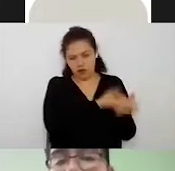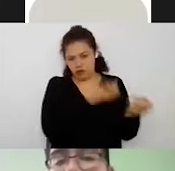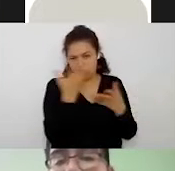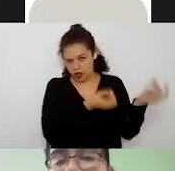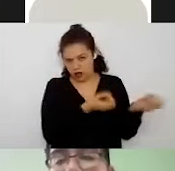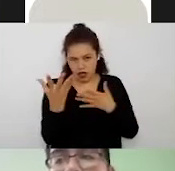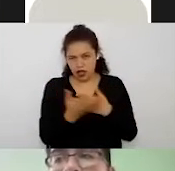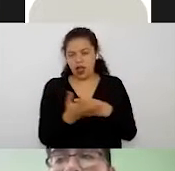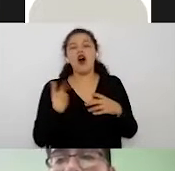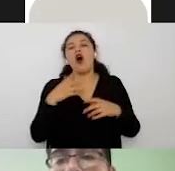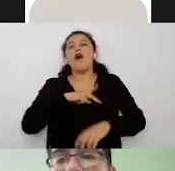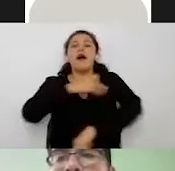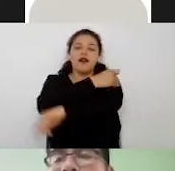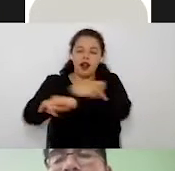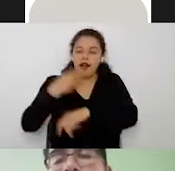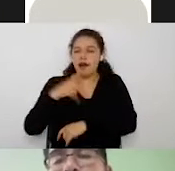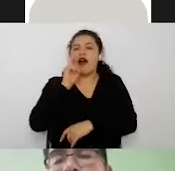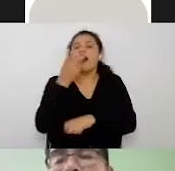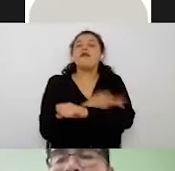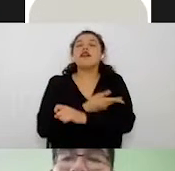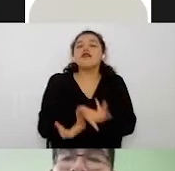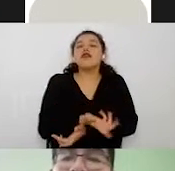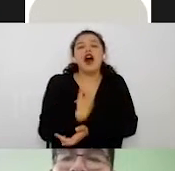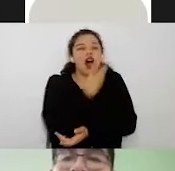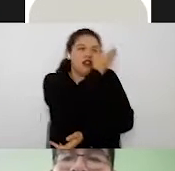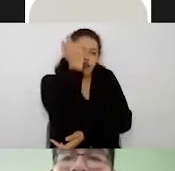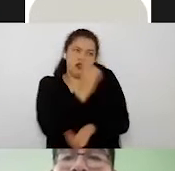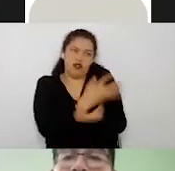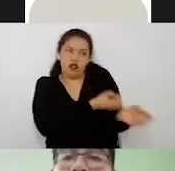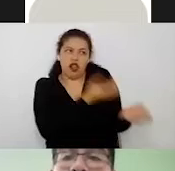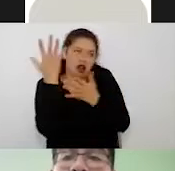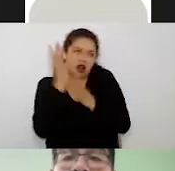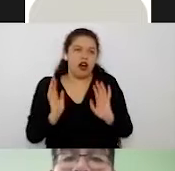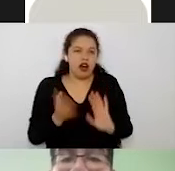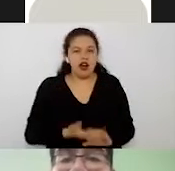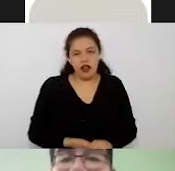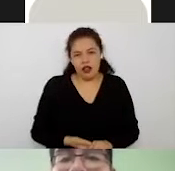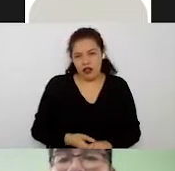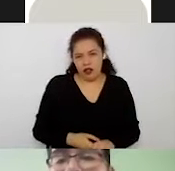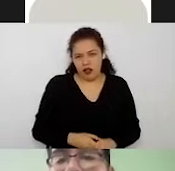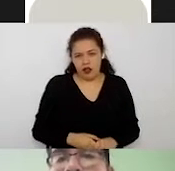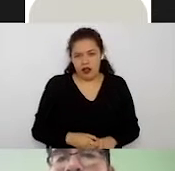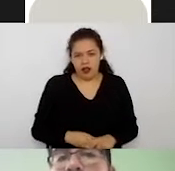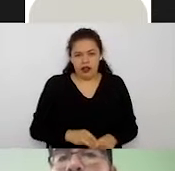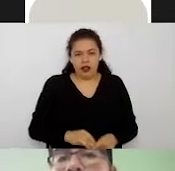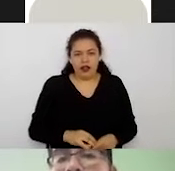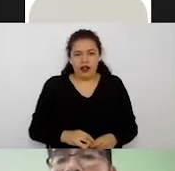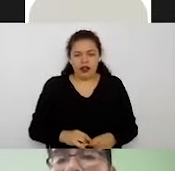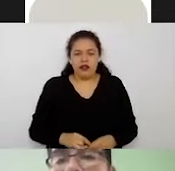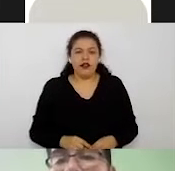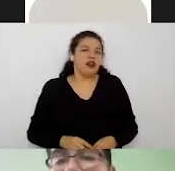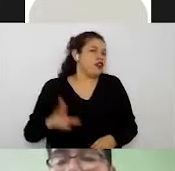que diga mi familiar, bueno, ¿y qué le pasó? Ah, no sé, pues nada más se lo llevó. Entonces es como de, no, ahí a lo